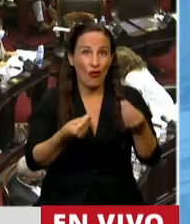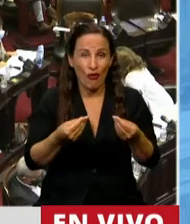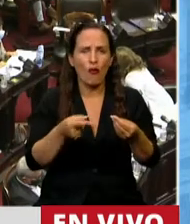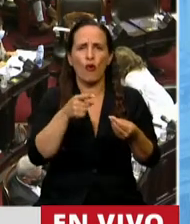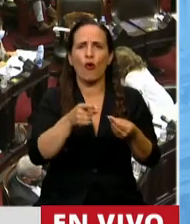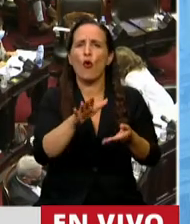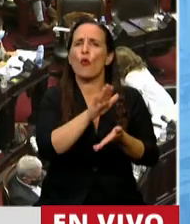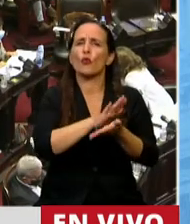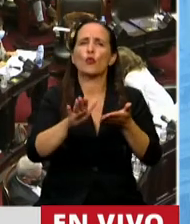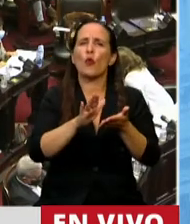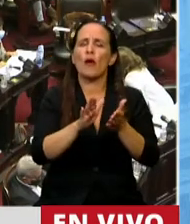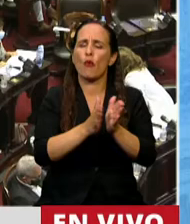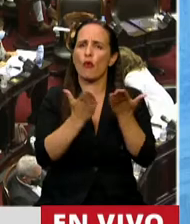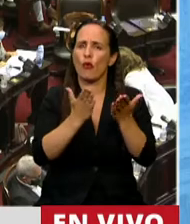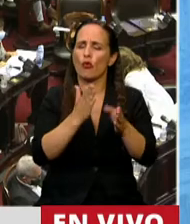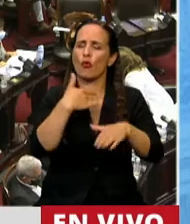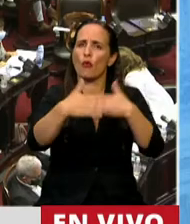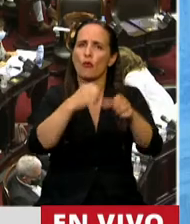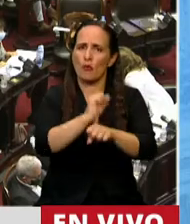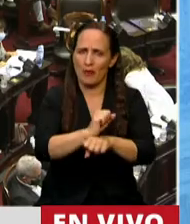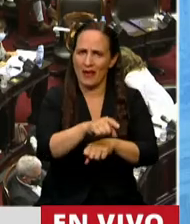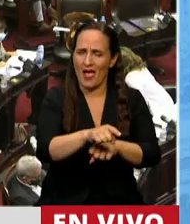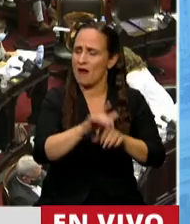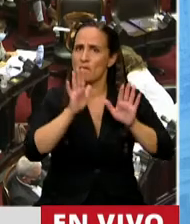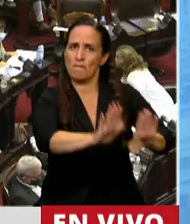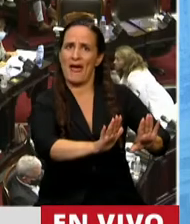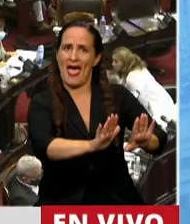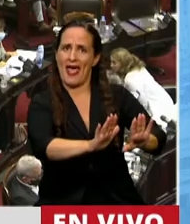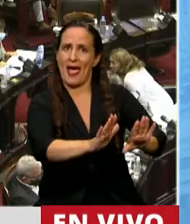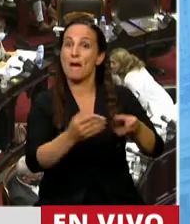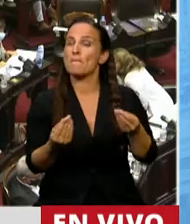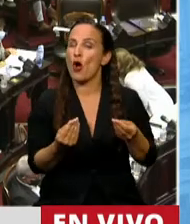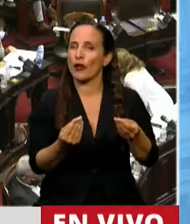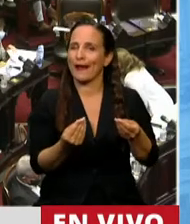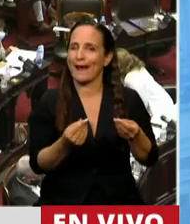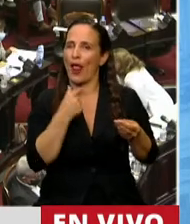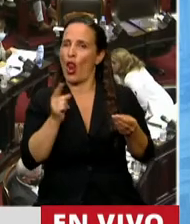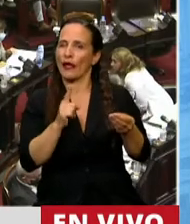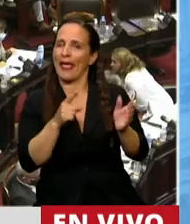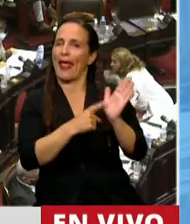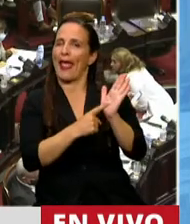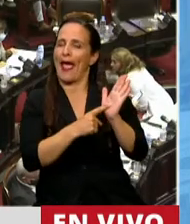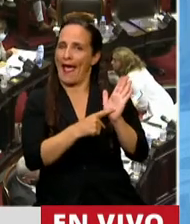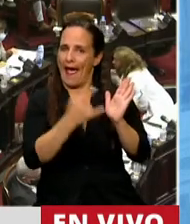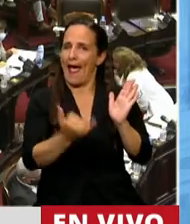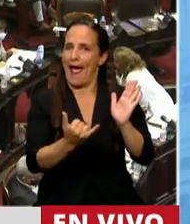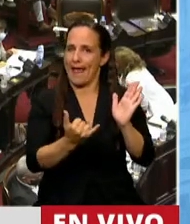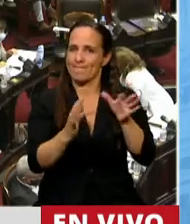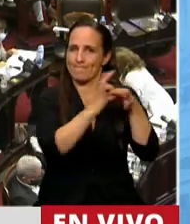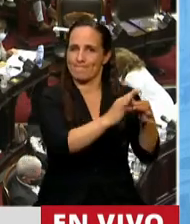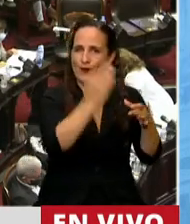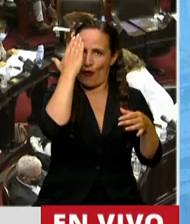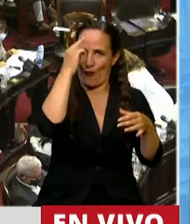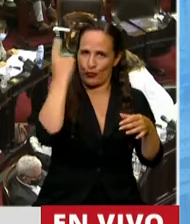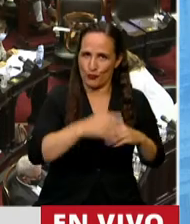del nuevo Código Procesal Penal para impedir, claro, la vigencia de principios constitucionales elementales